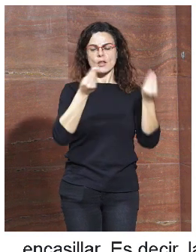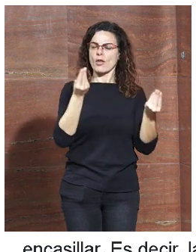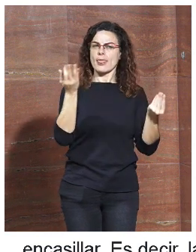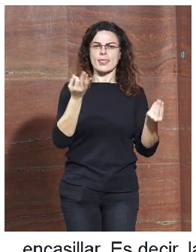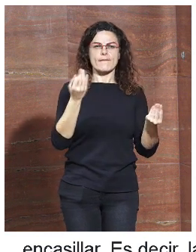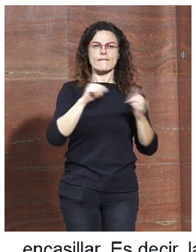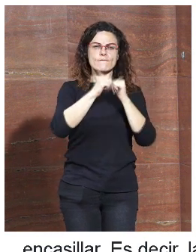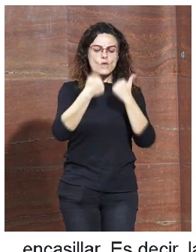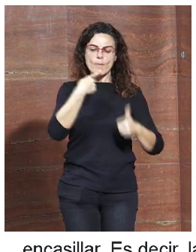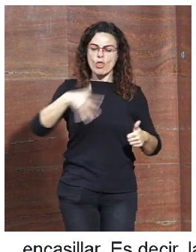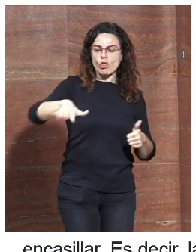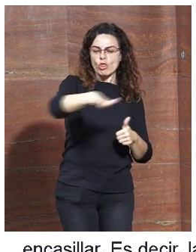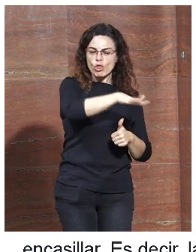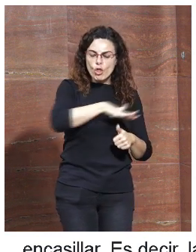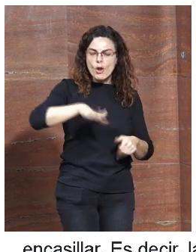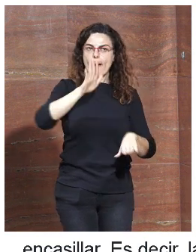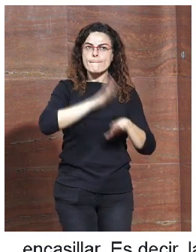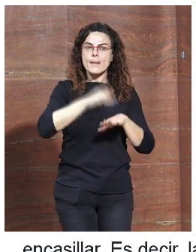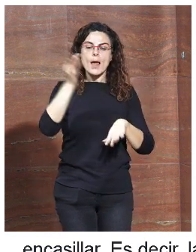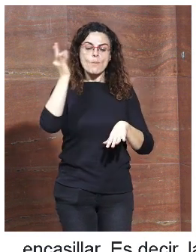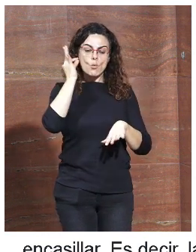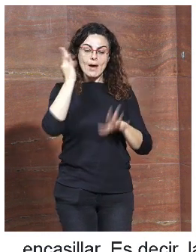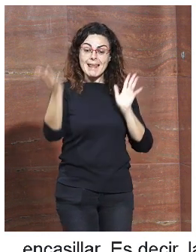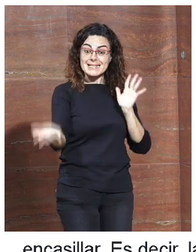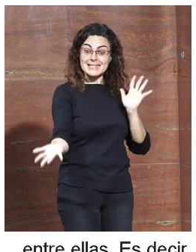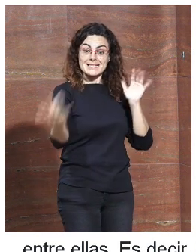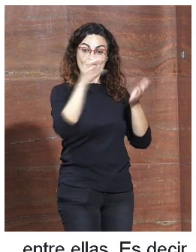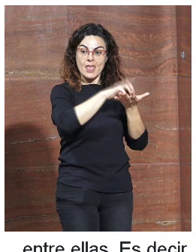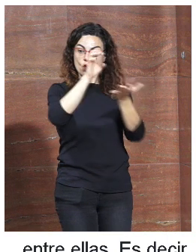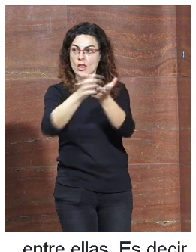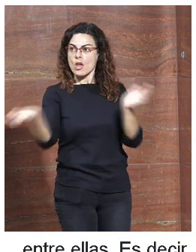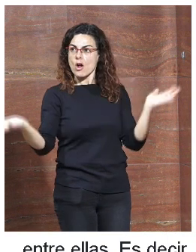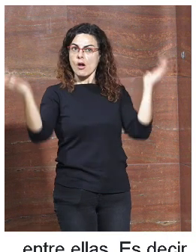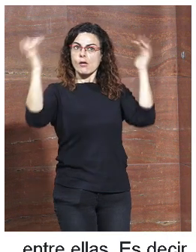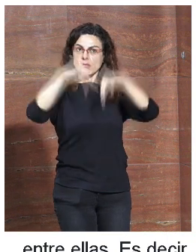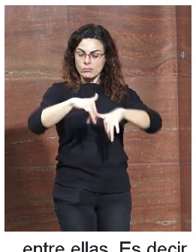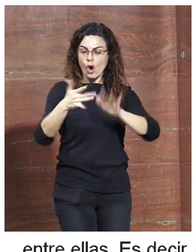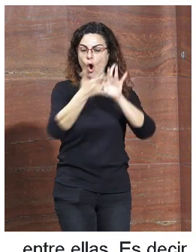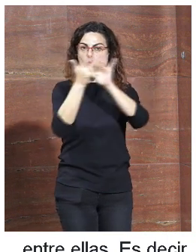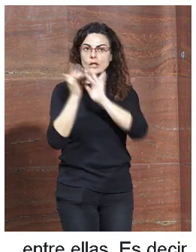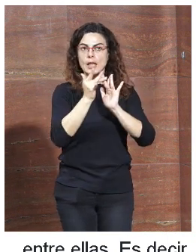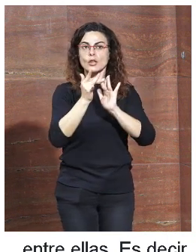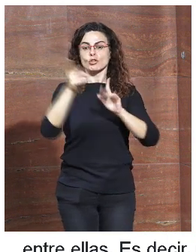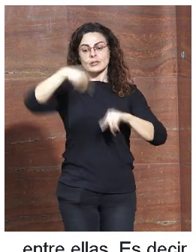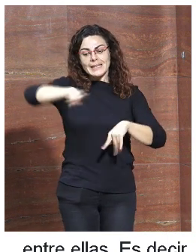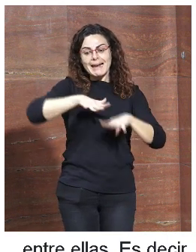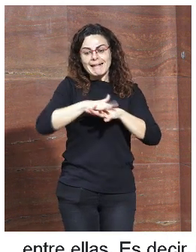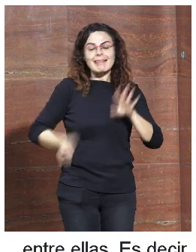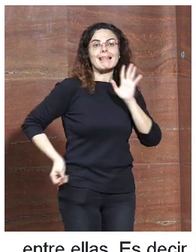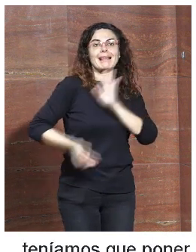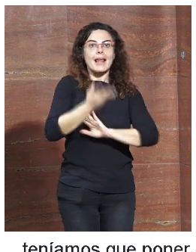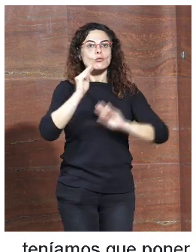poner en marcha un espacio donde se puedan encontrar y relacionar y que a partir de ahí que ellas creen su propia red